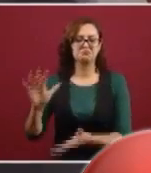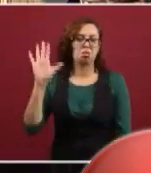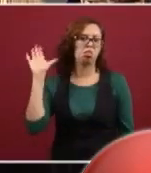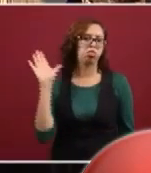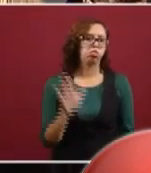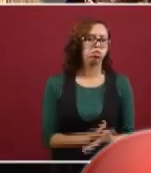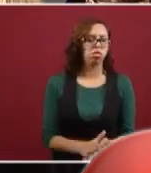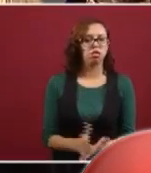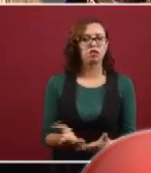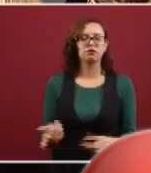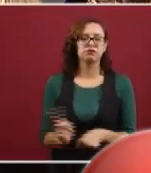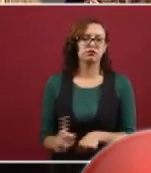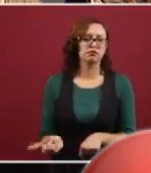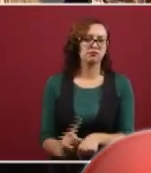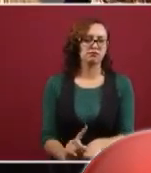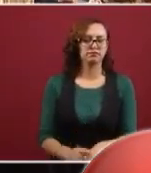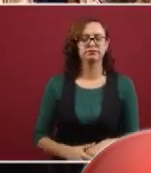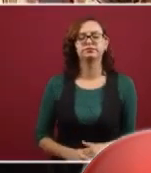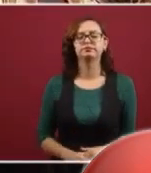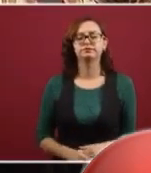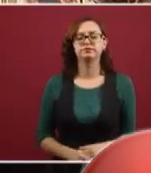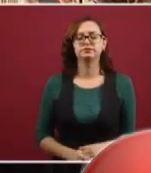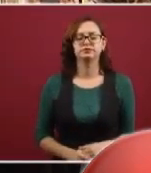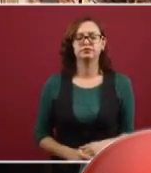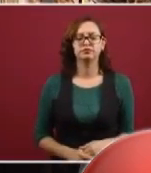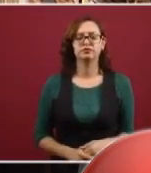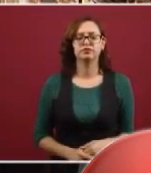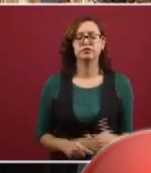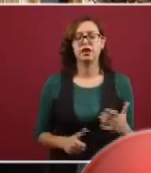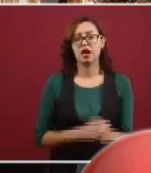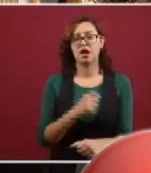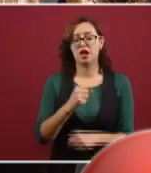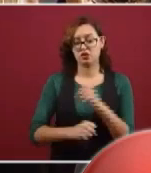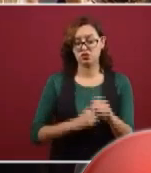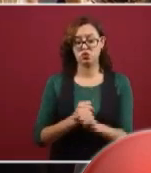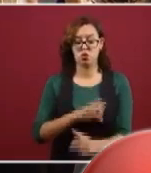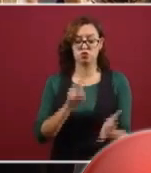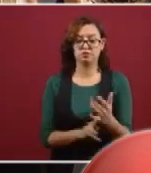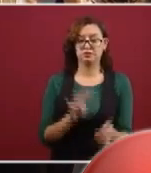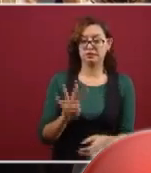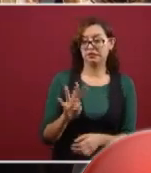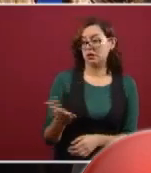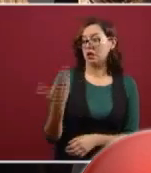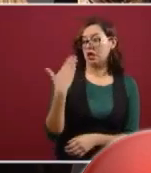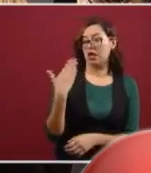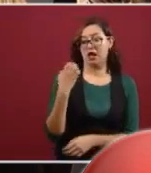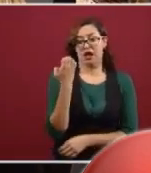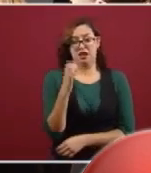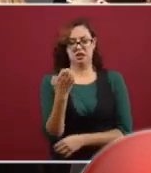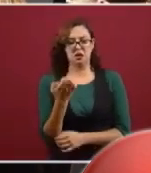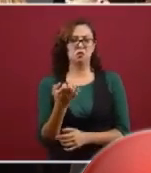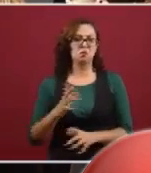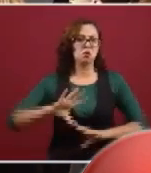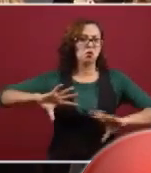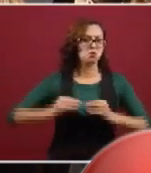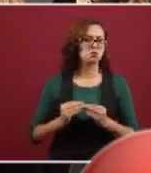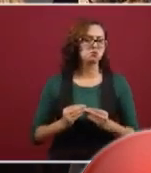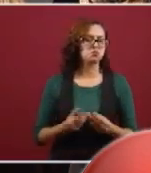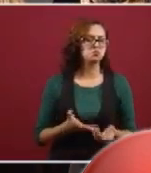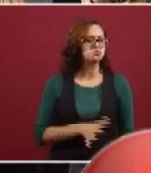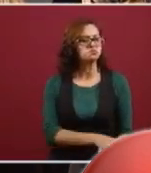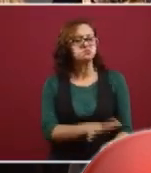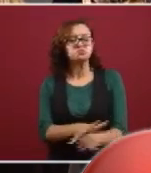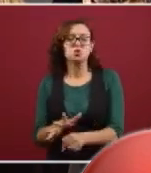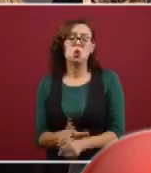que en enero ya del 2019 la producción era de 1.625.000